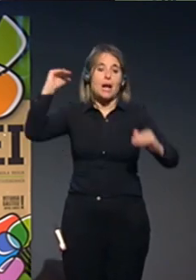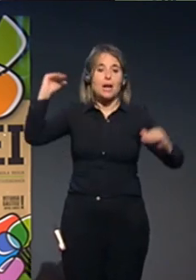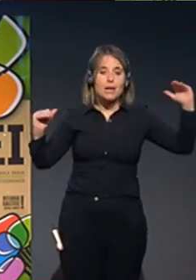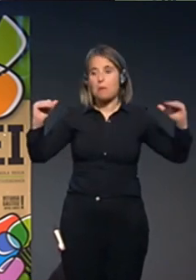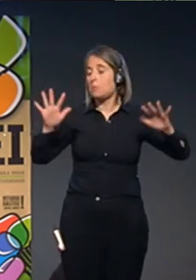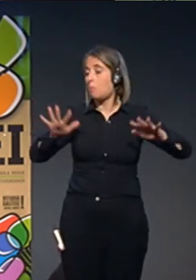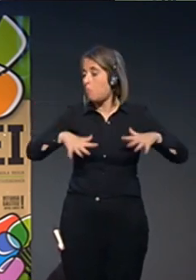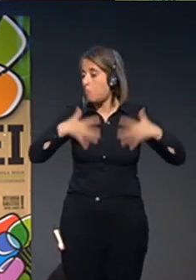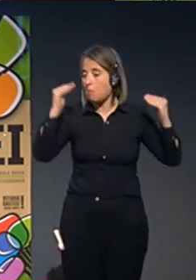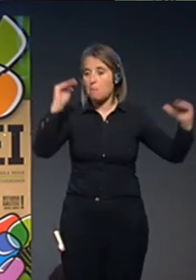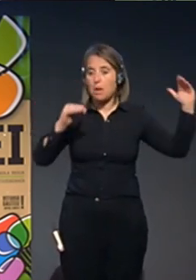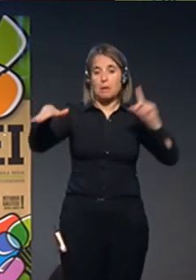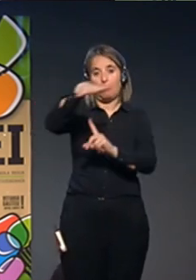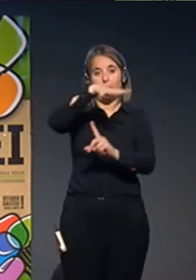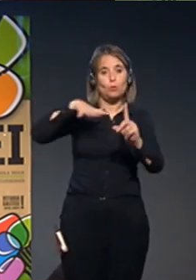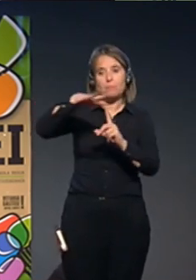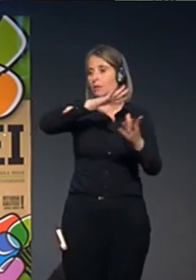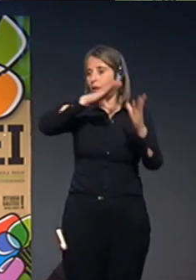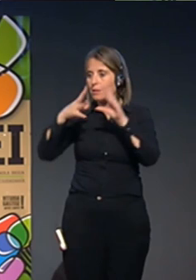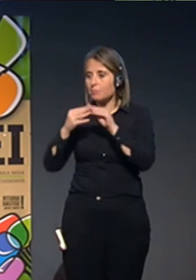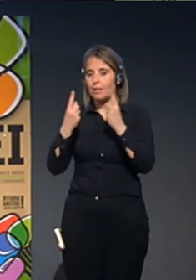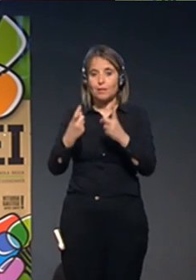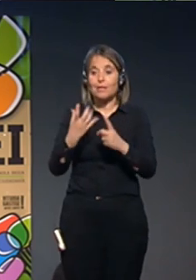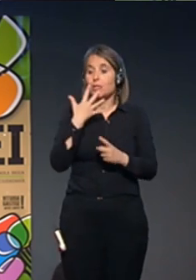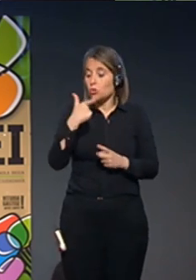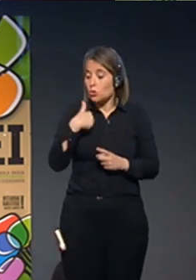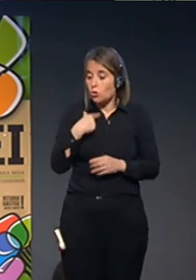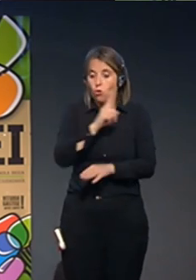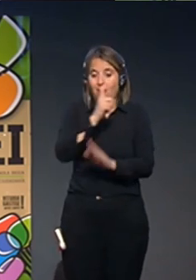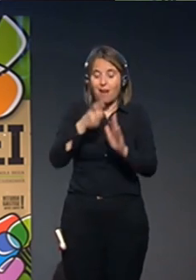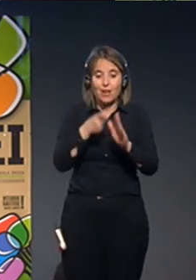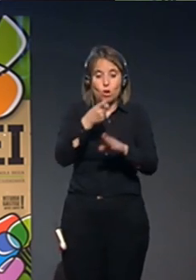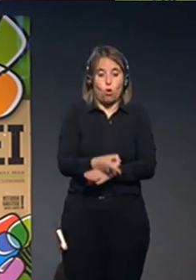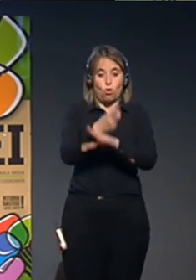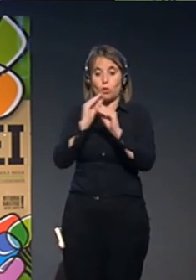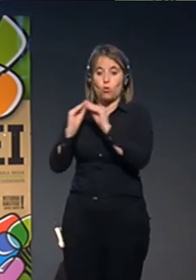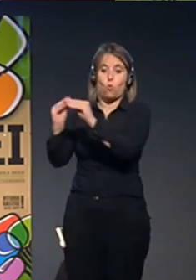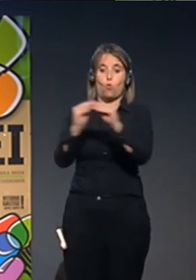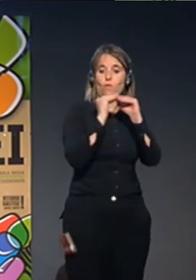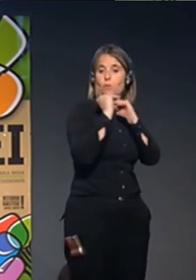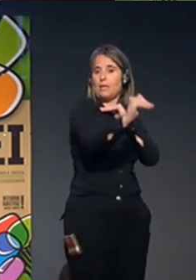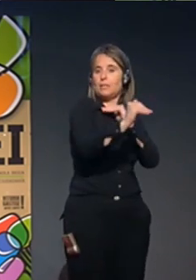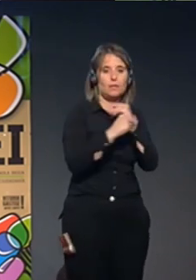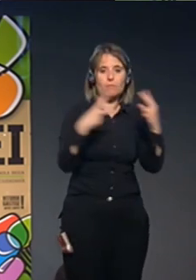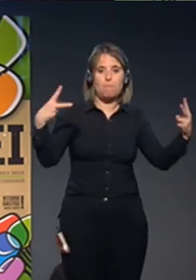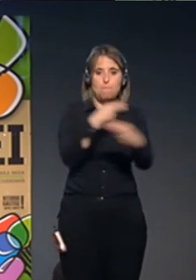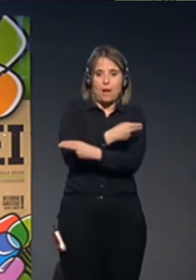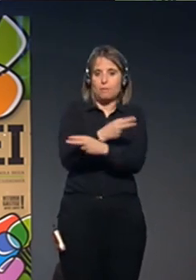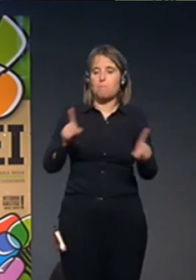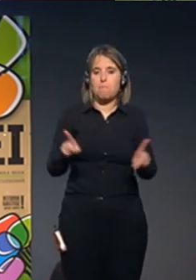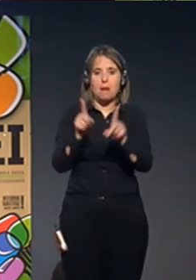imprevisibles del medio ambiente cuando cuando yo por ley ordeno que tiene que ser uniforme y estable estoy castrando a